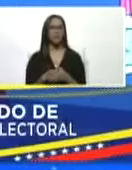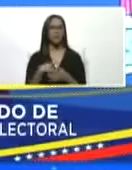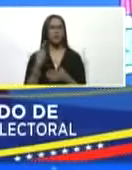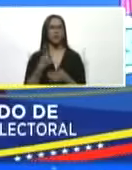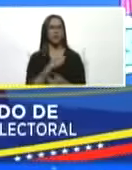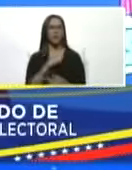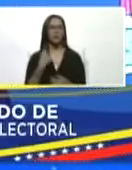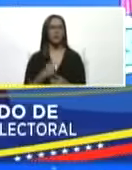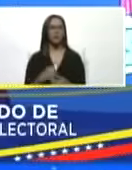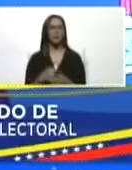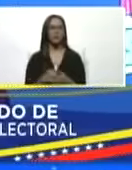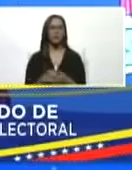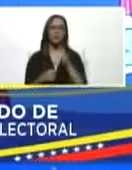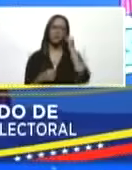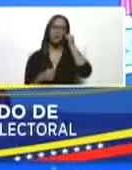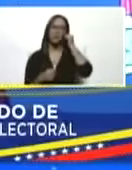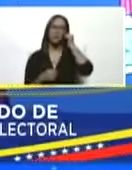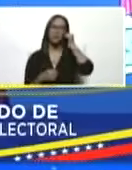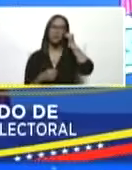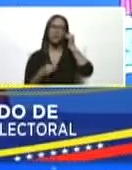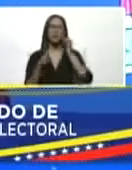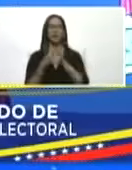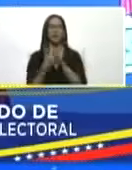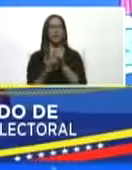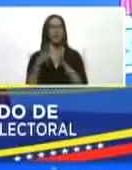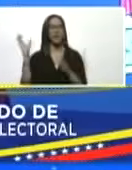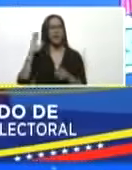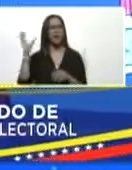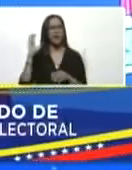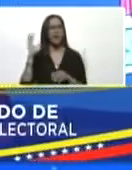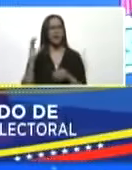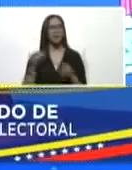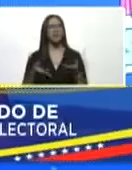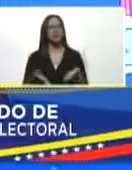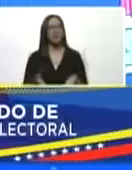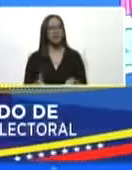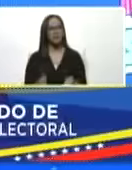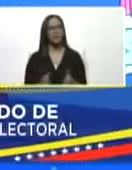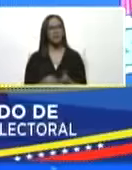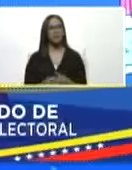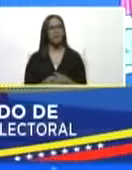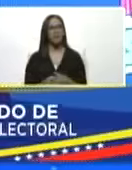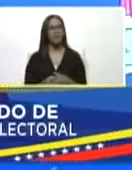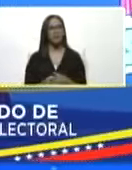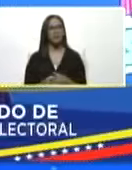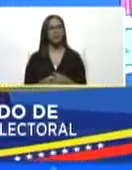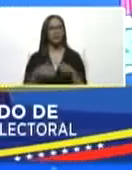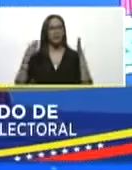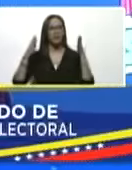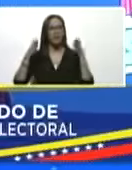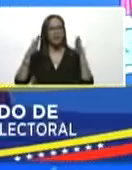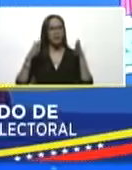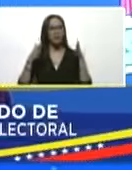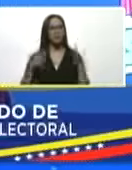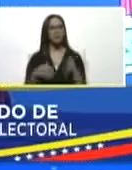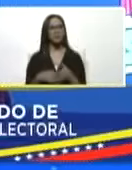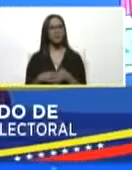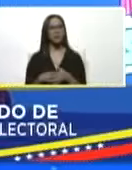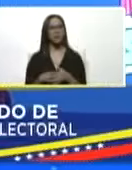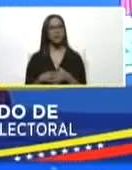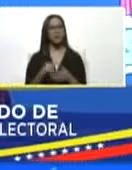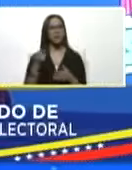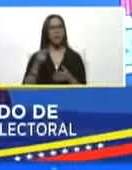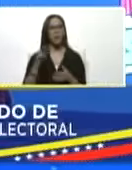china, pero china de los barrios de Caracas, nacida y criado en el